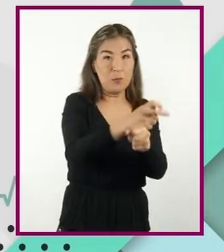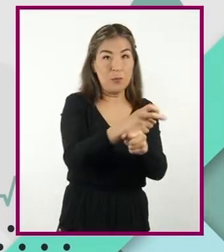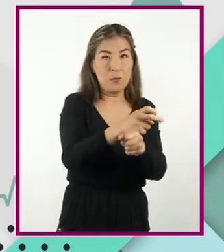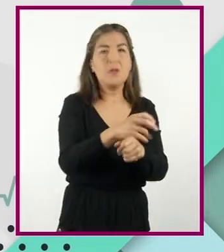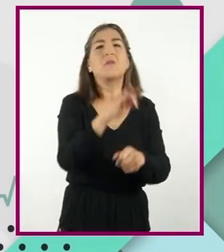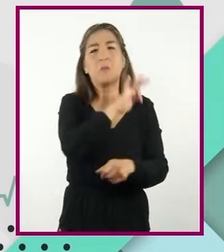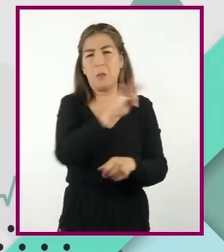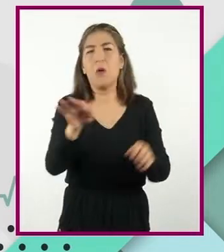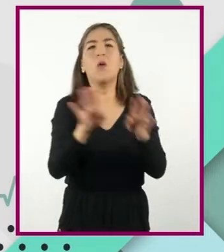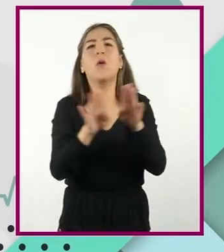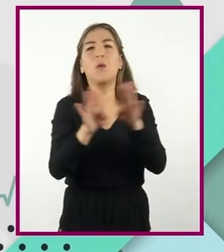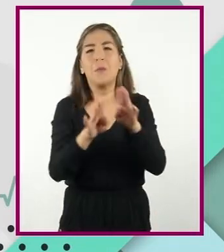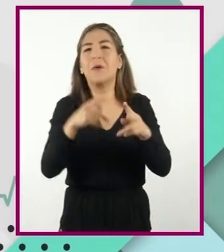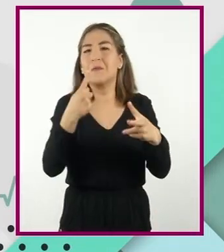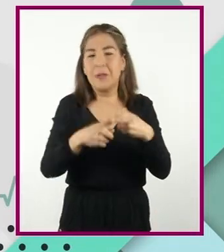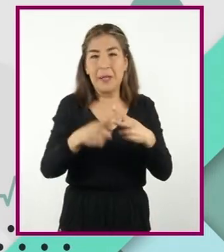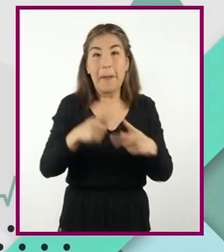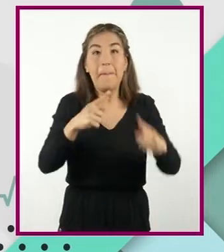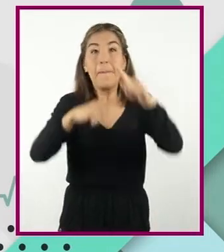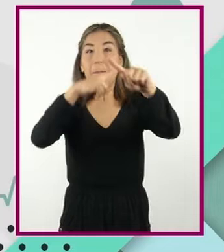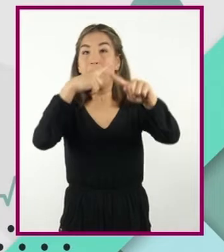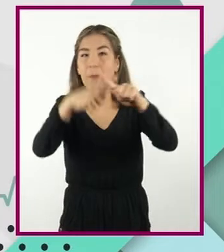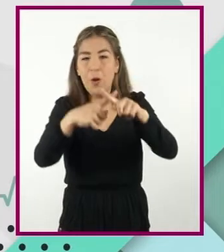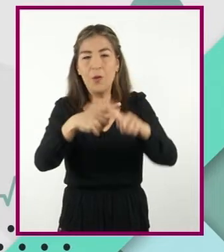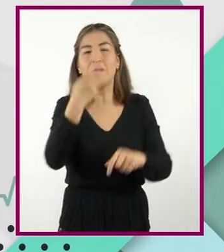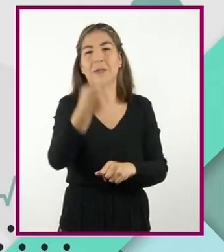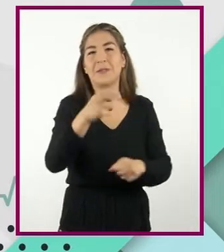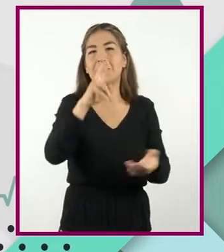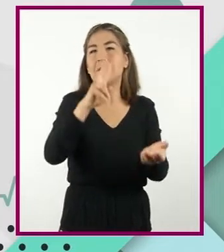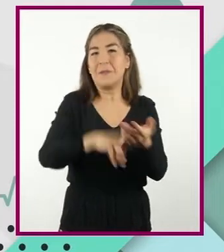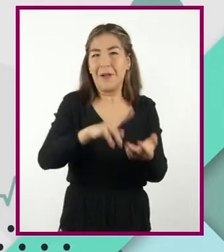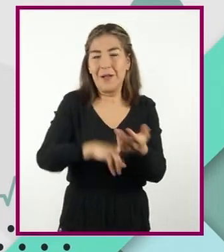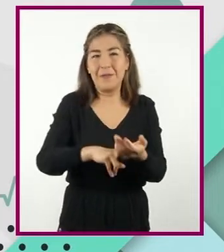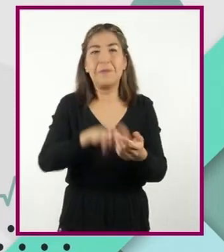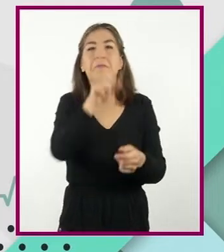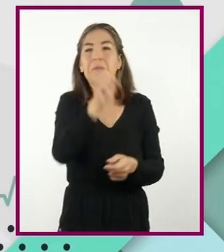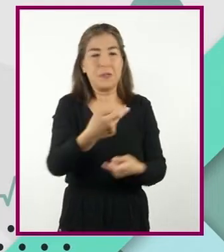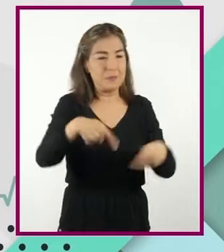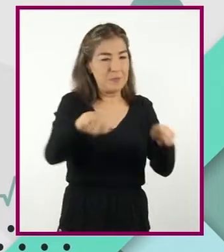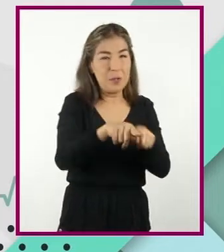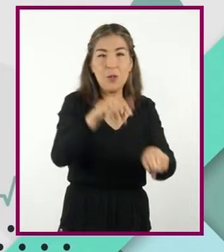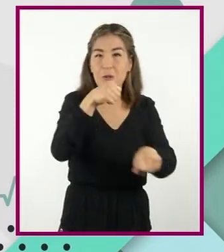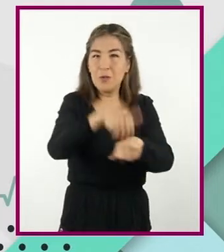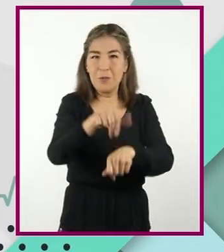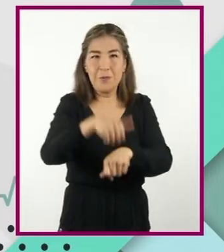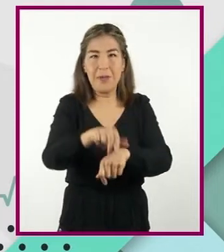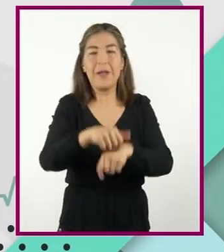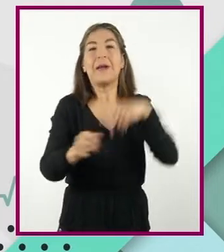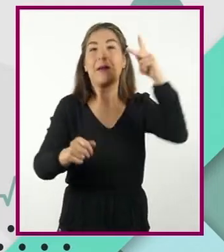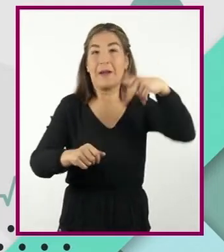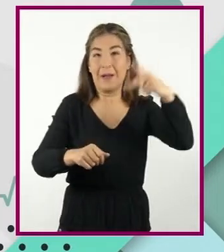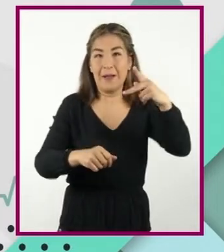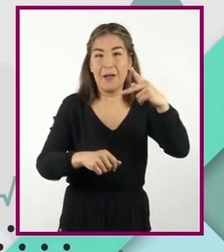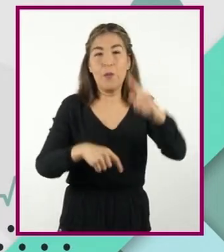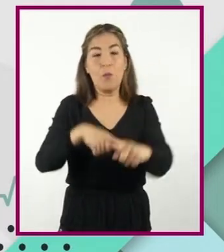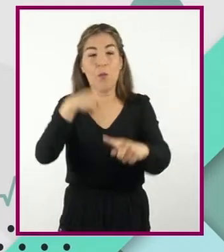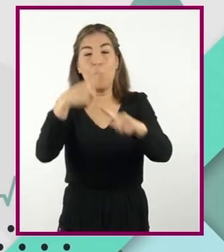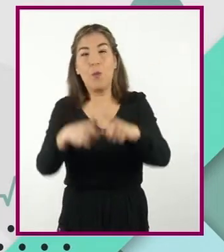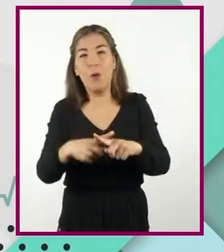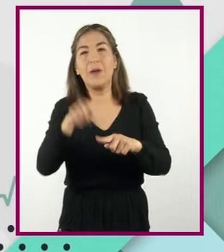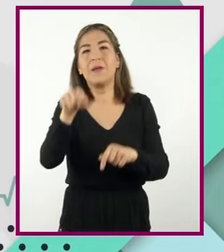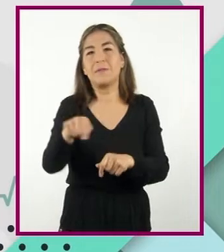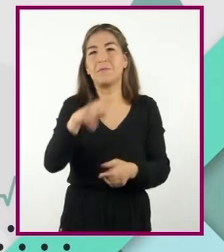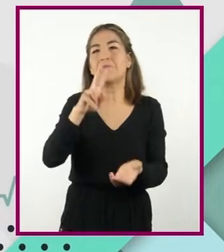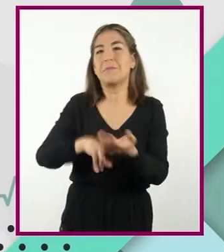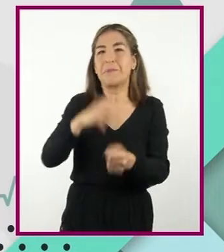se puede calcular multiplicando el valor del factor o constante de proporcionalidad directa, K, por el valor de la